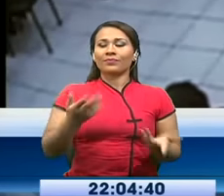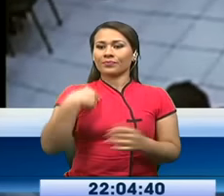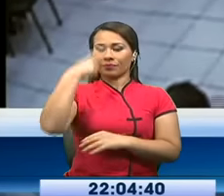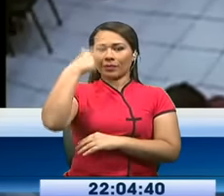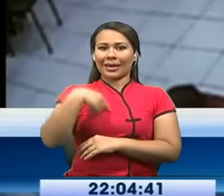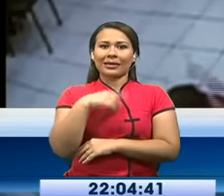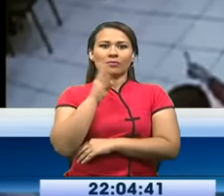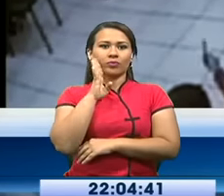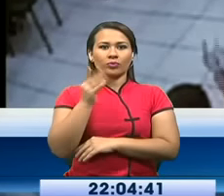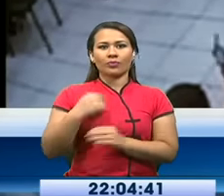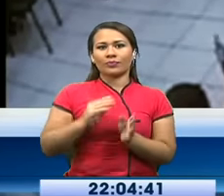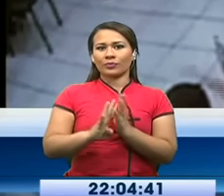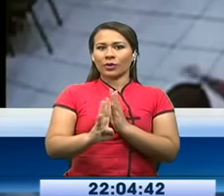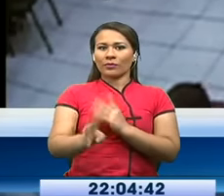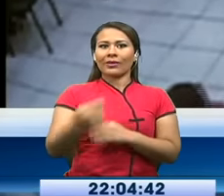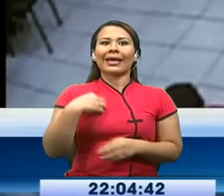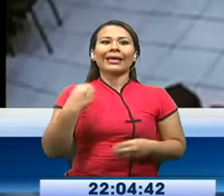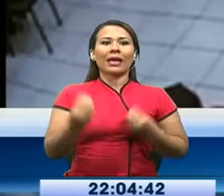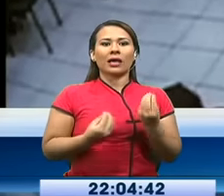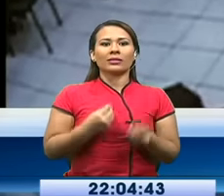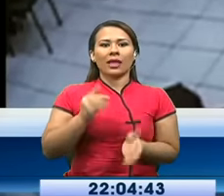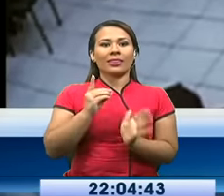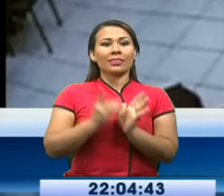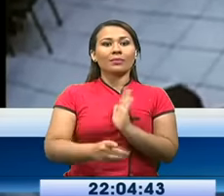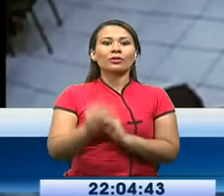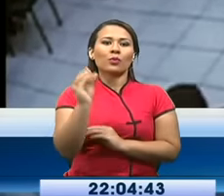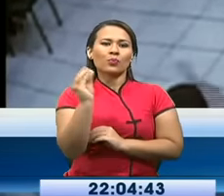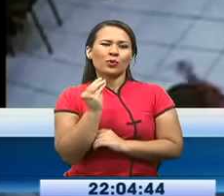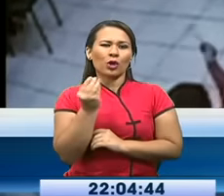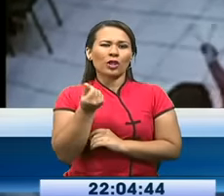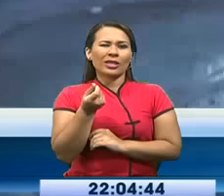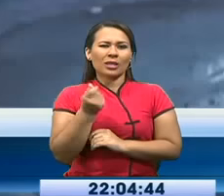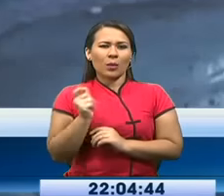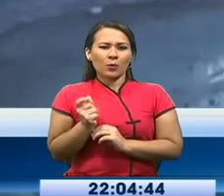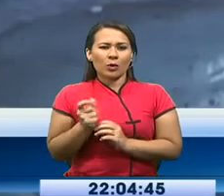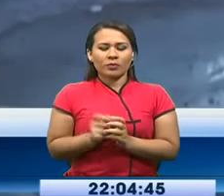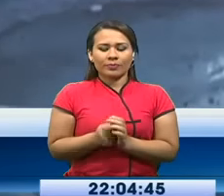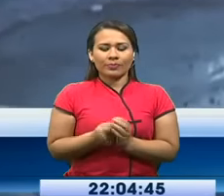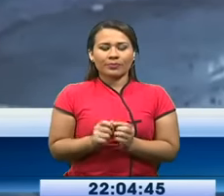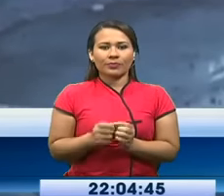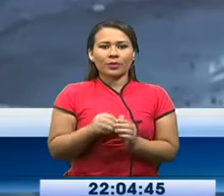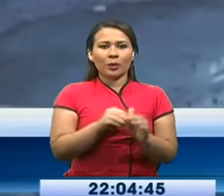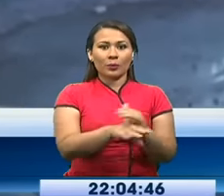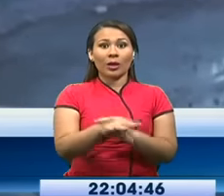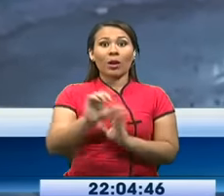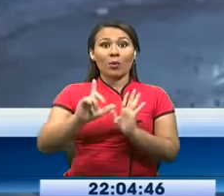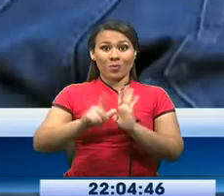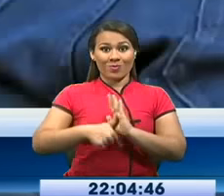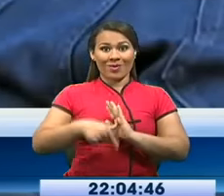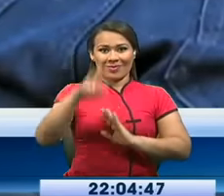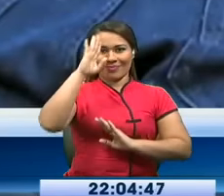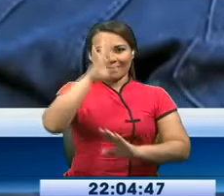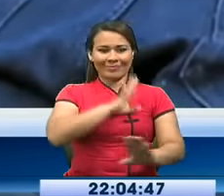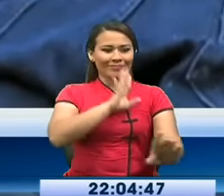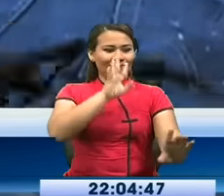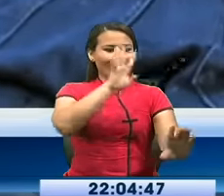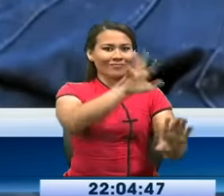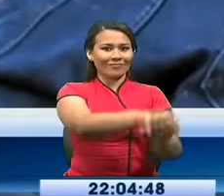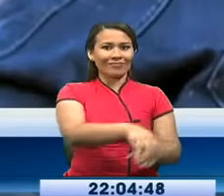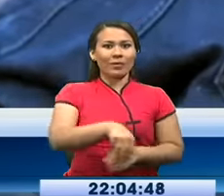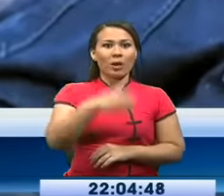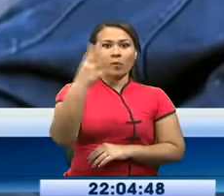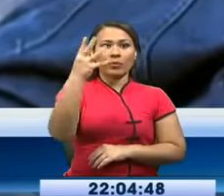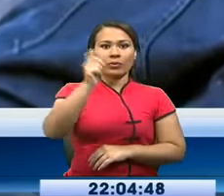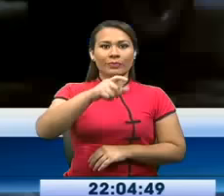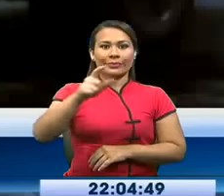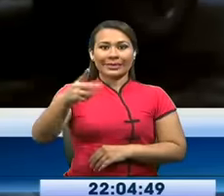cuando no hay clientes, ellos hacen depósitos pequeños para evitar levantar sospechas. Más tarde, cuatro sospechosos fueron detenidos en el sector de La Mariscal.